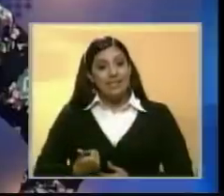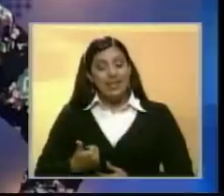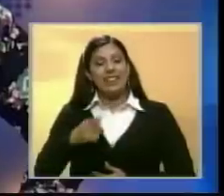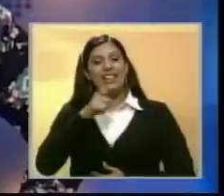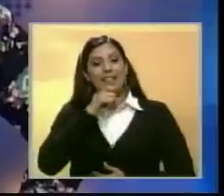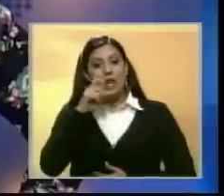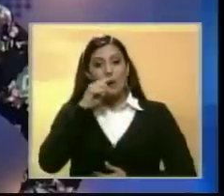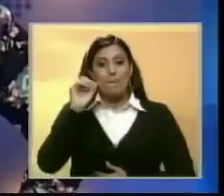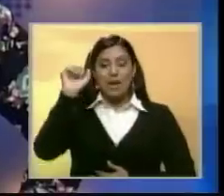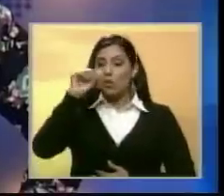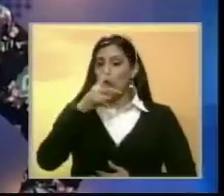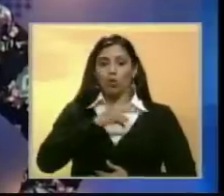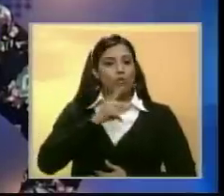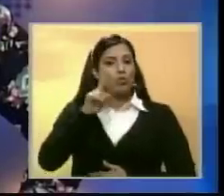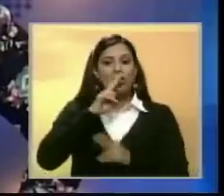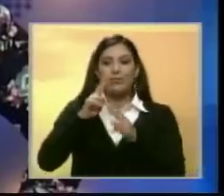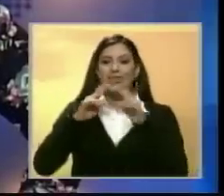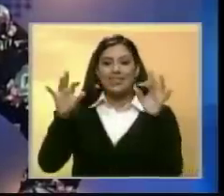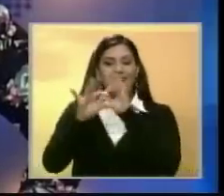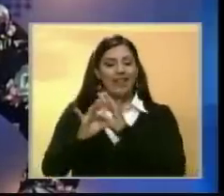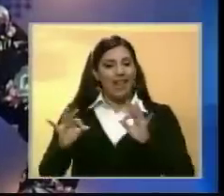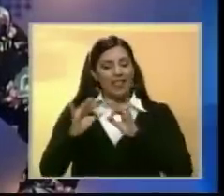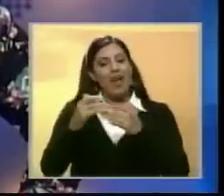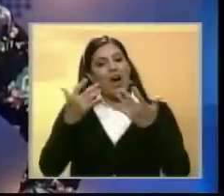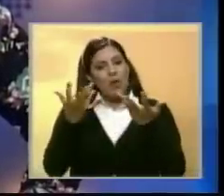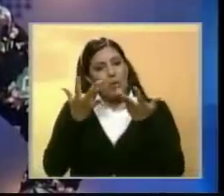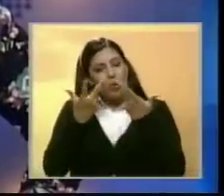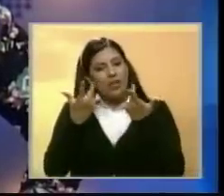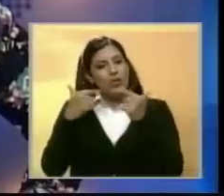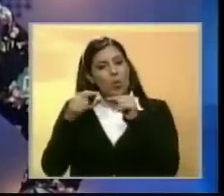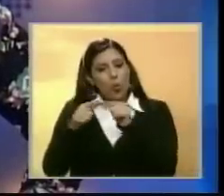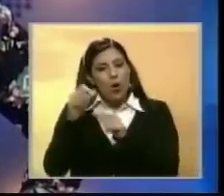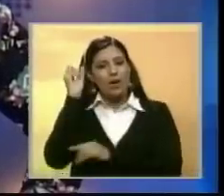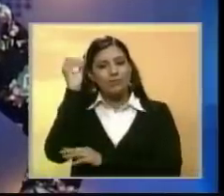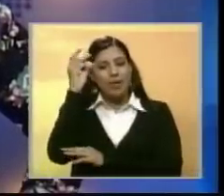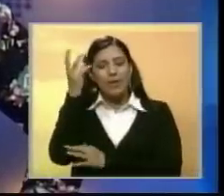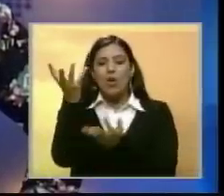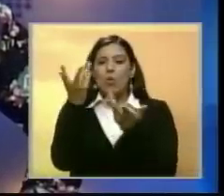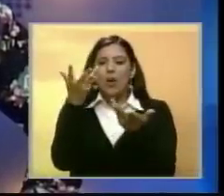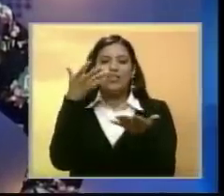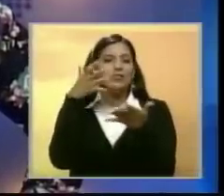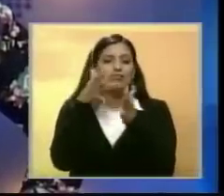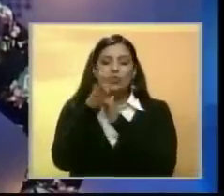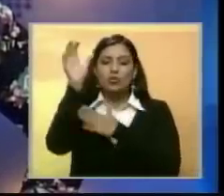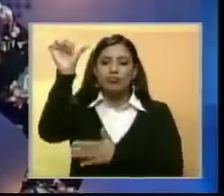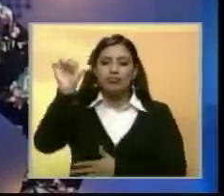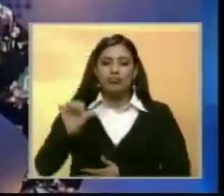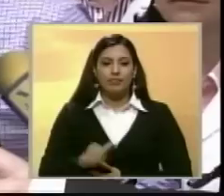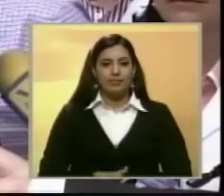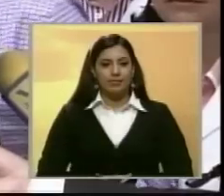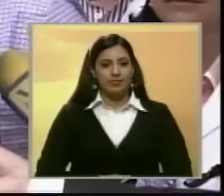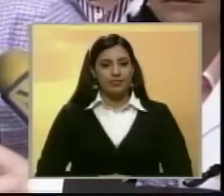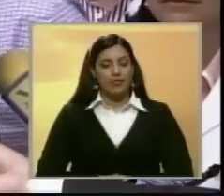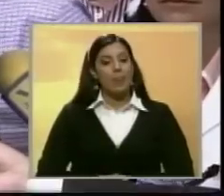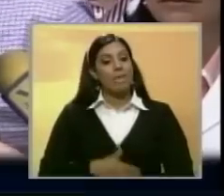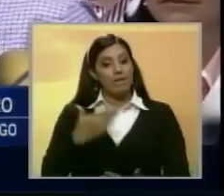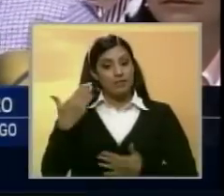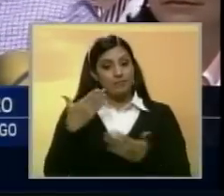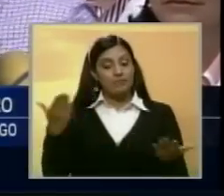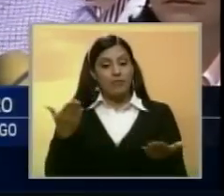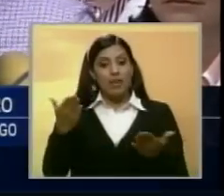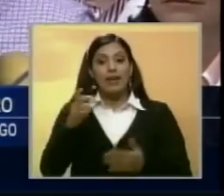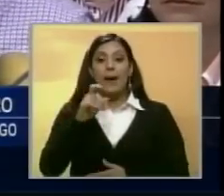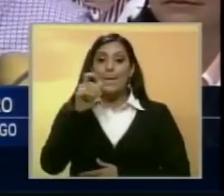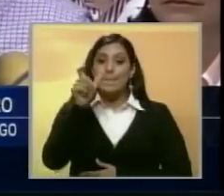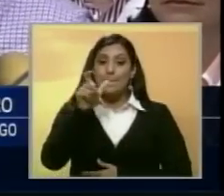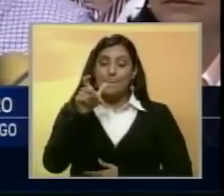República, Nicolás Maduro, no ha dado respuesta. Sulimar Dudamel estuvo en el Parlamento y nos brinda todos los detalles. Olivares instó al